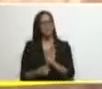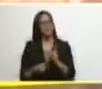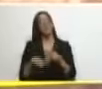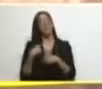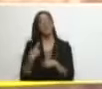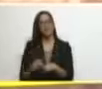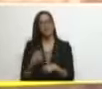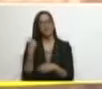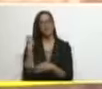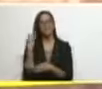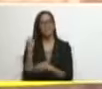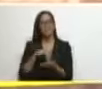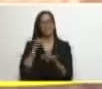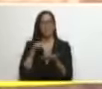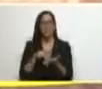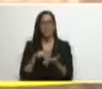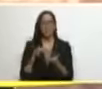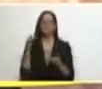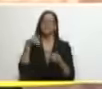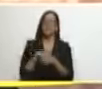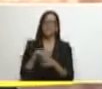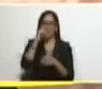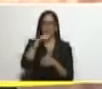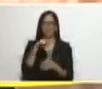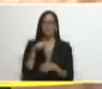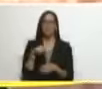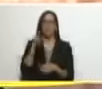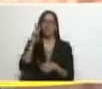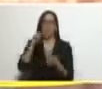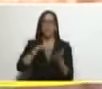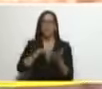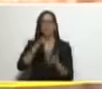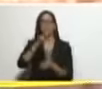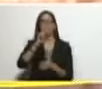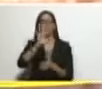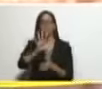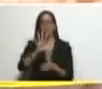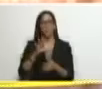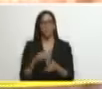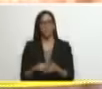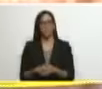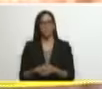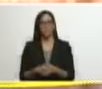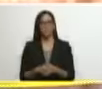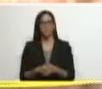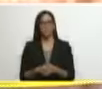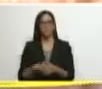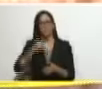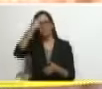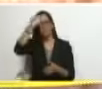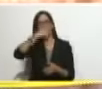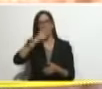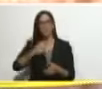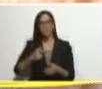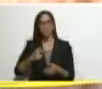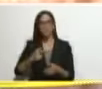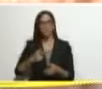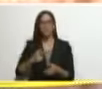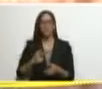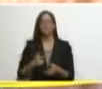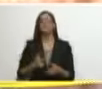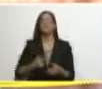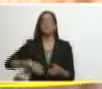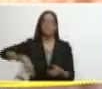Asamblea Nacional a ser electa en el año 2025. La población de la Guayana Esequiba